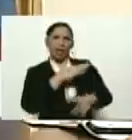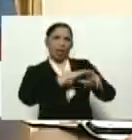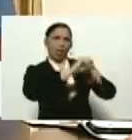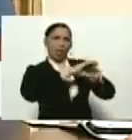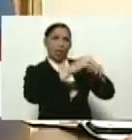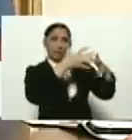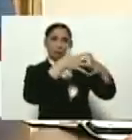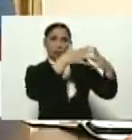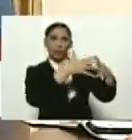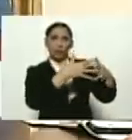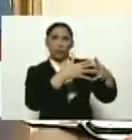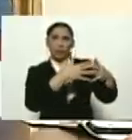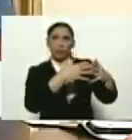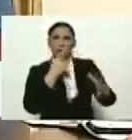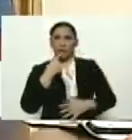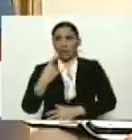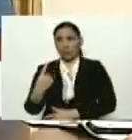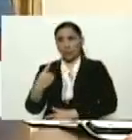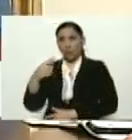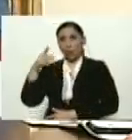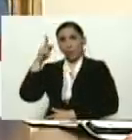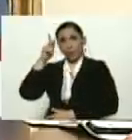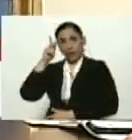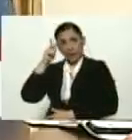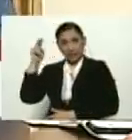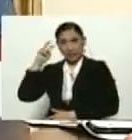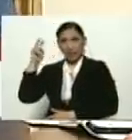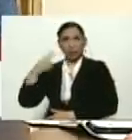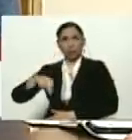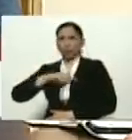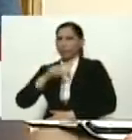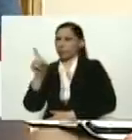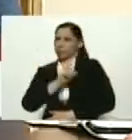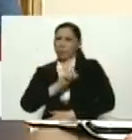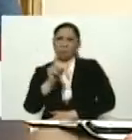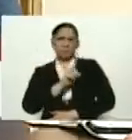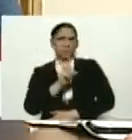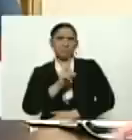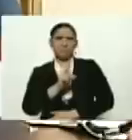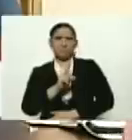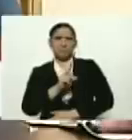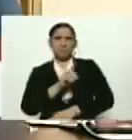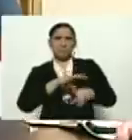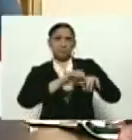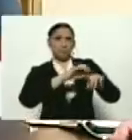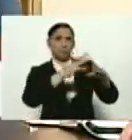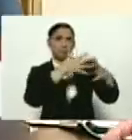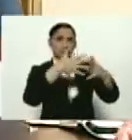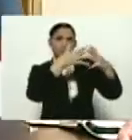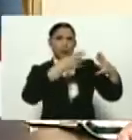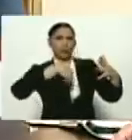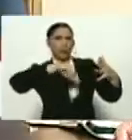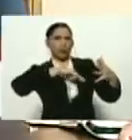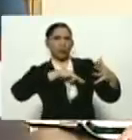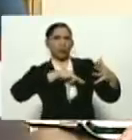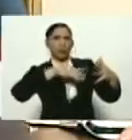Le dijo: no, el canciller de PPK, nosotros no somos pro-yanquis. Nosotros somos